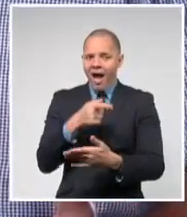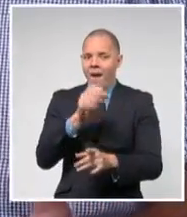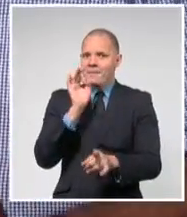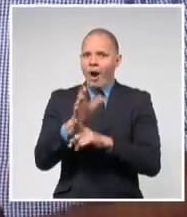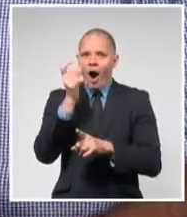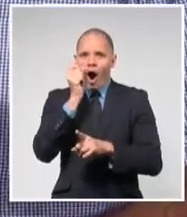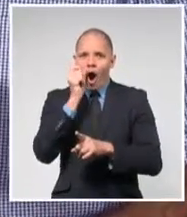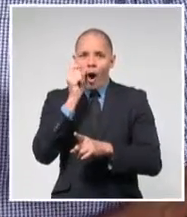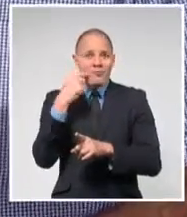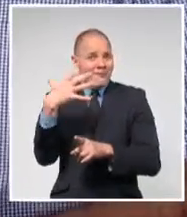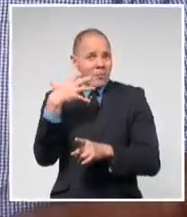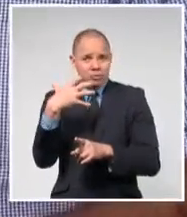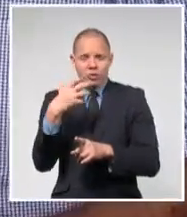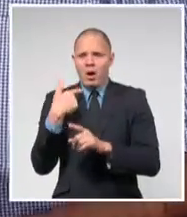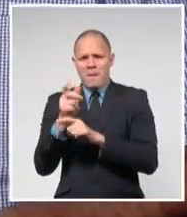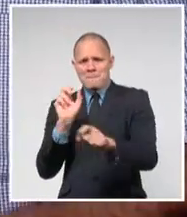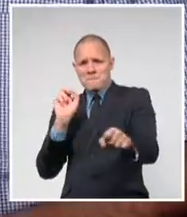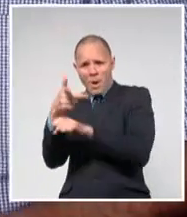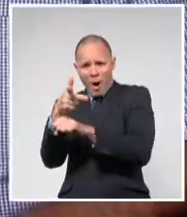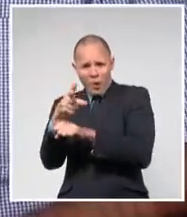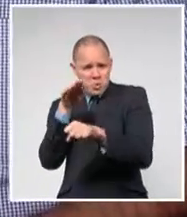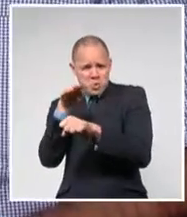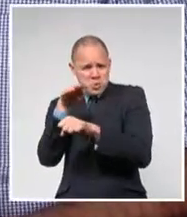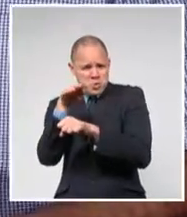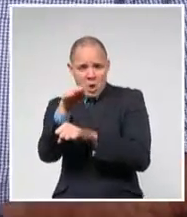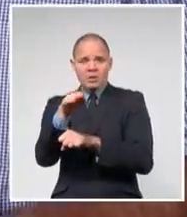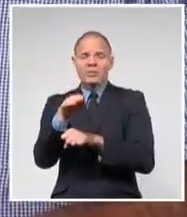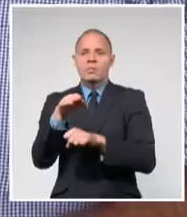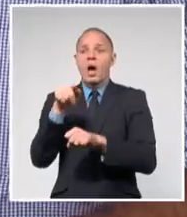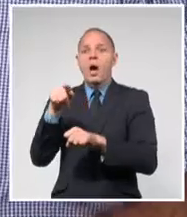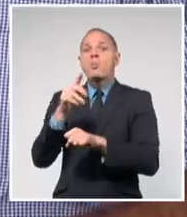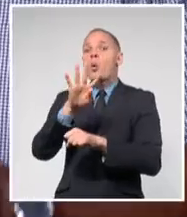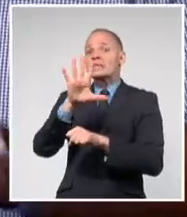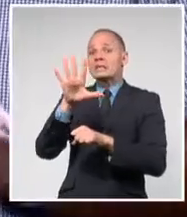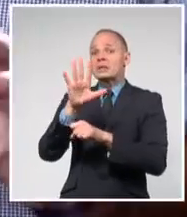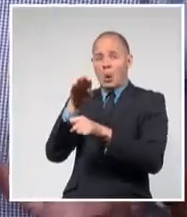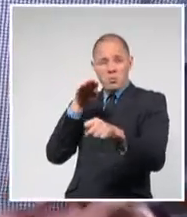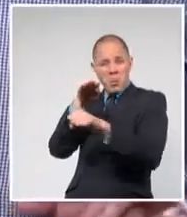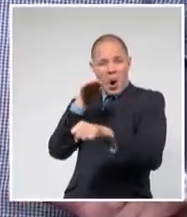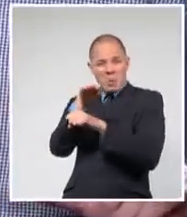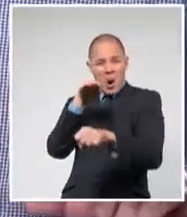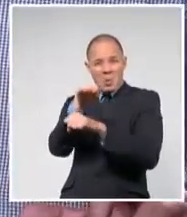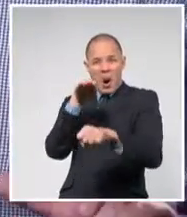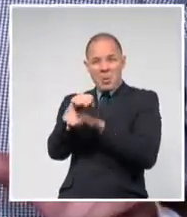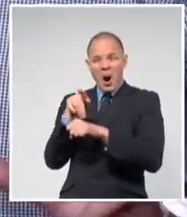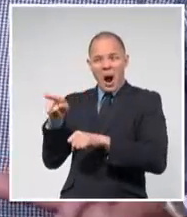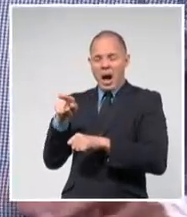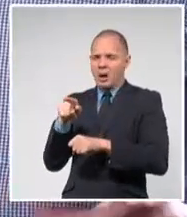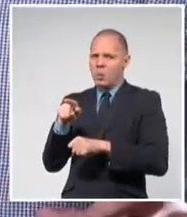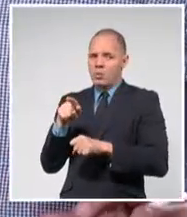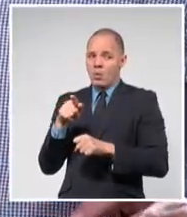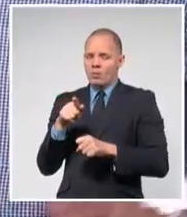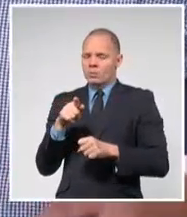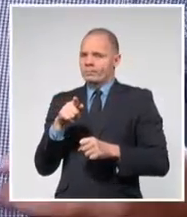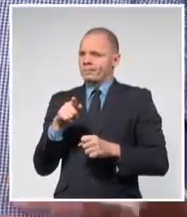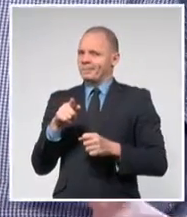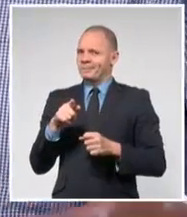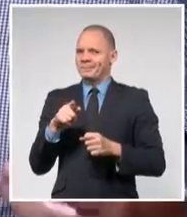de propinarle 45 escones seguidos a equipos de las grandes ligas. Ahí se produce un fenómeno